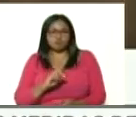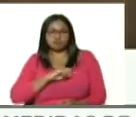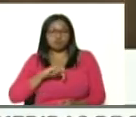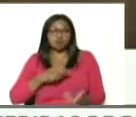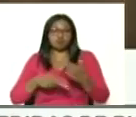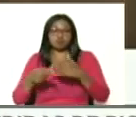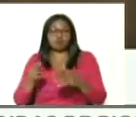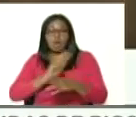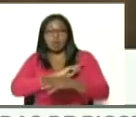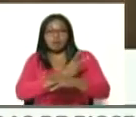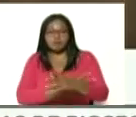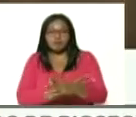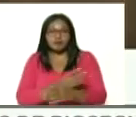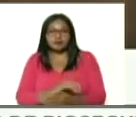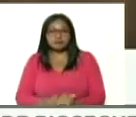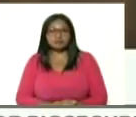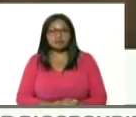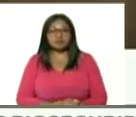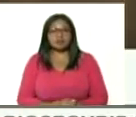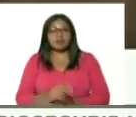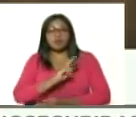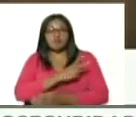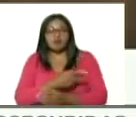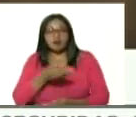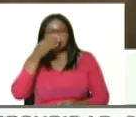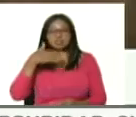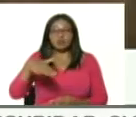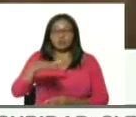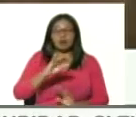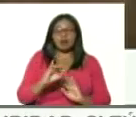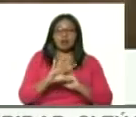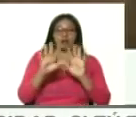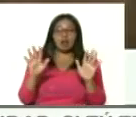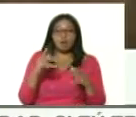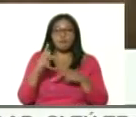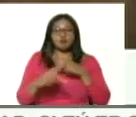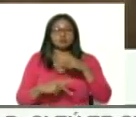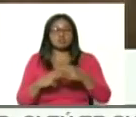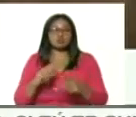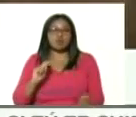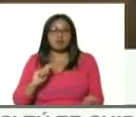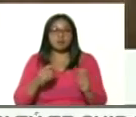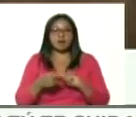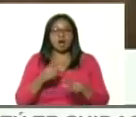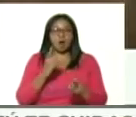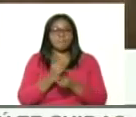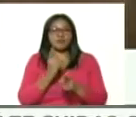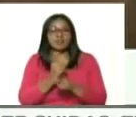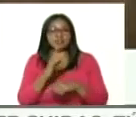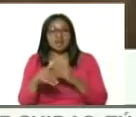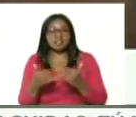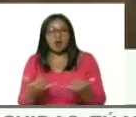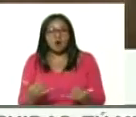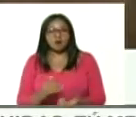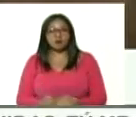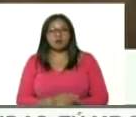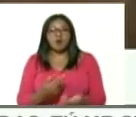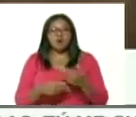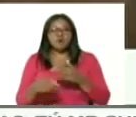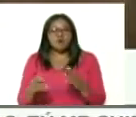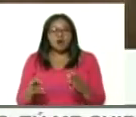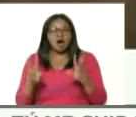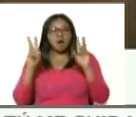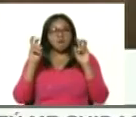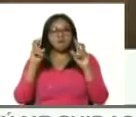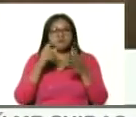construcción de un poder, el poder de nuestro pueblo, que requiere, por supuesto, de un proceso de transferencia de competencias que nos permita construir lo nuevo. Así